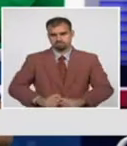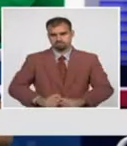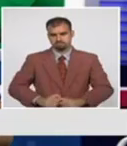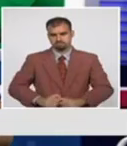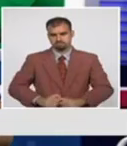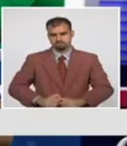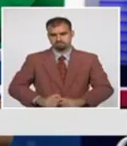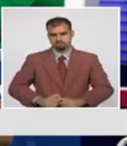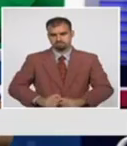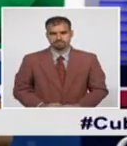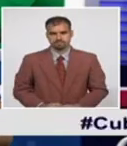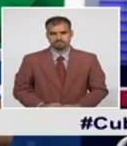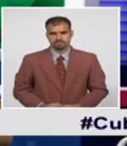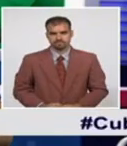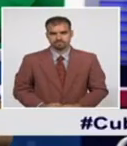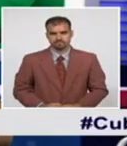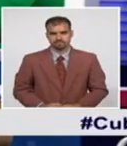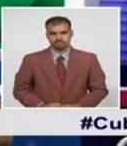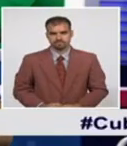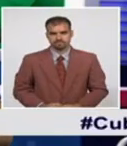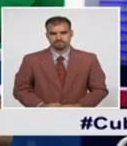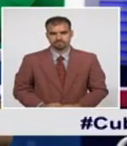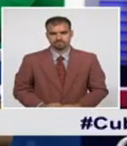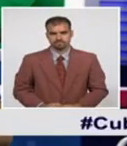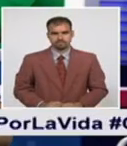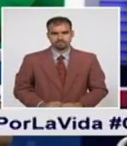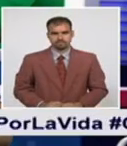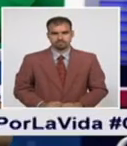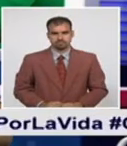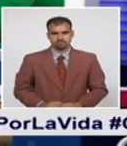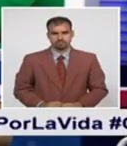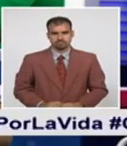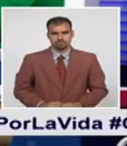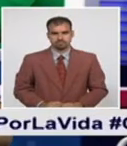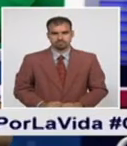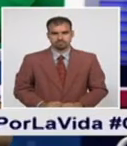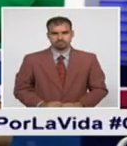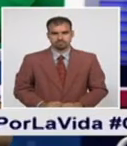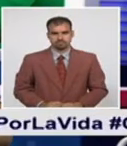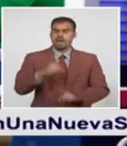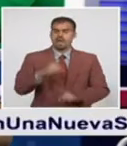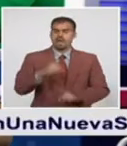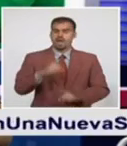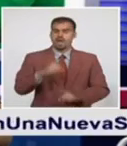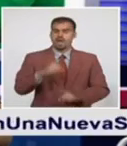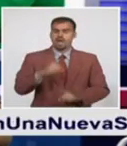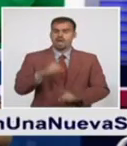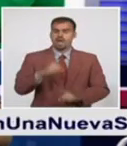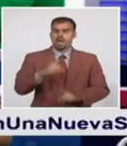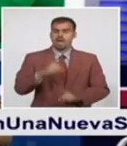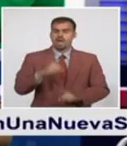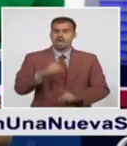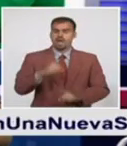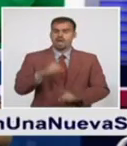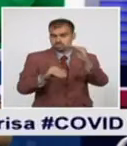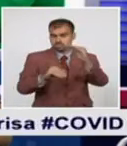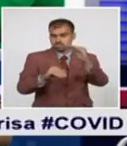De los casos diagnosticados ayer, 6 menores de 1 año, ya se acumulan